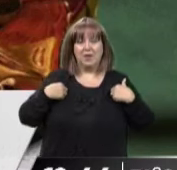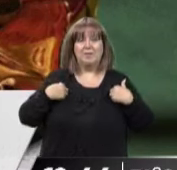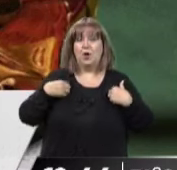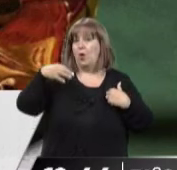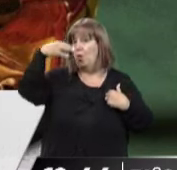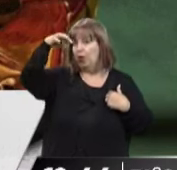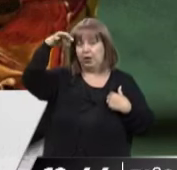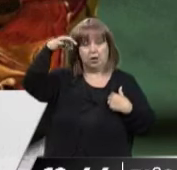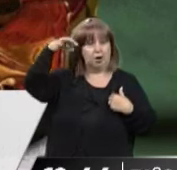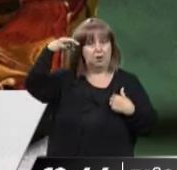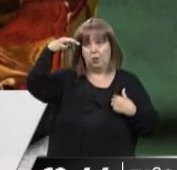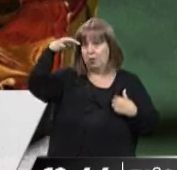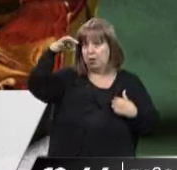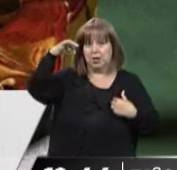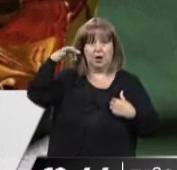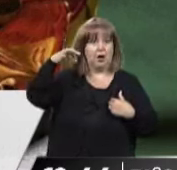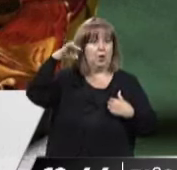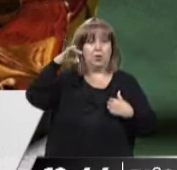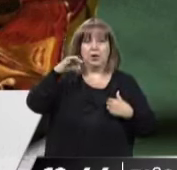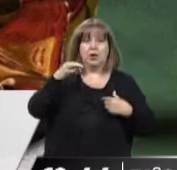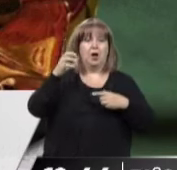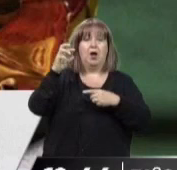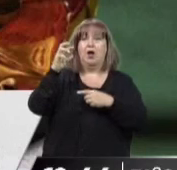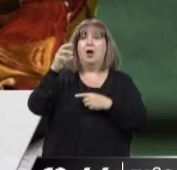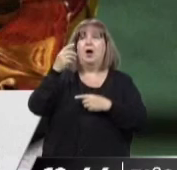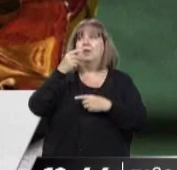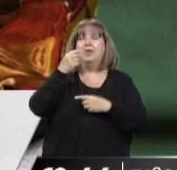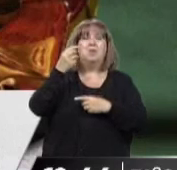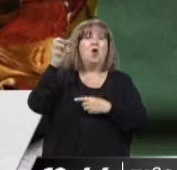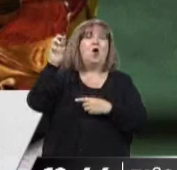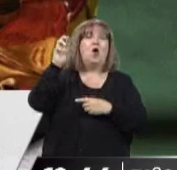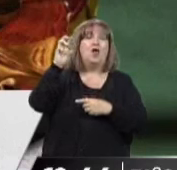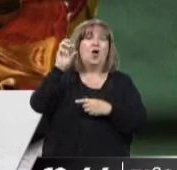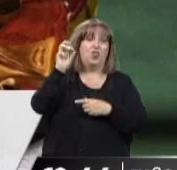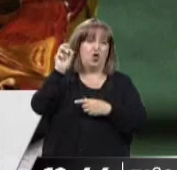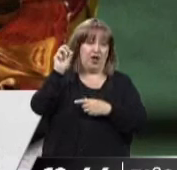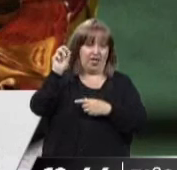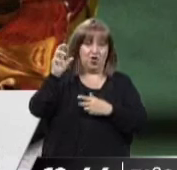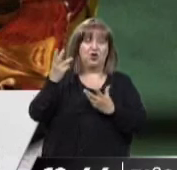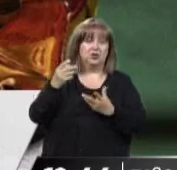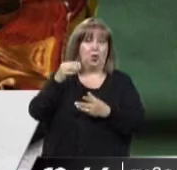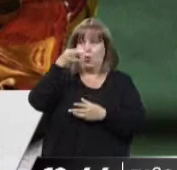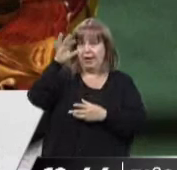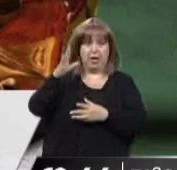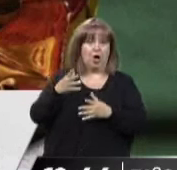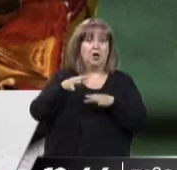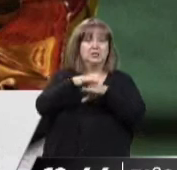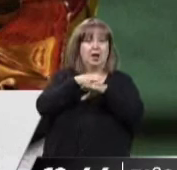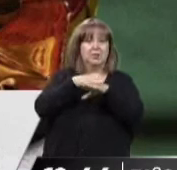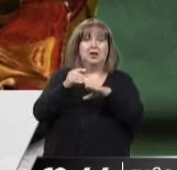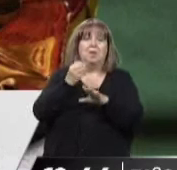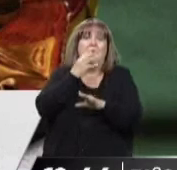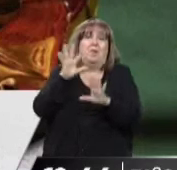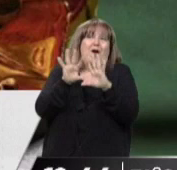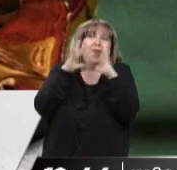dorado de todas las selecciones. ¡Epa! Muy bien. ¿Algo tendrá que decir? ¿Un mensaje ahí? Bueno, lo vamos a dejar. ¿Qué es el mejor de